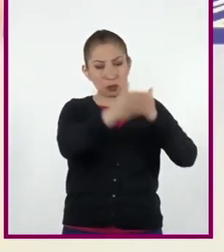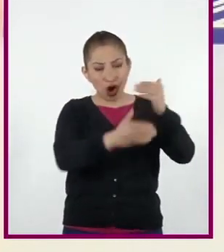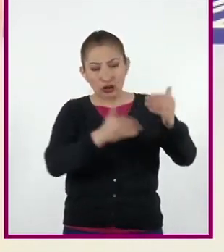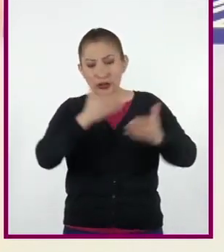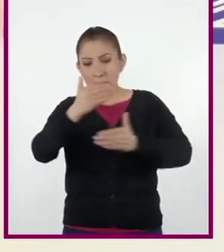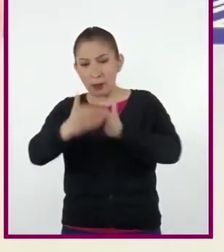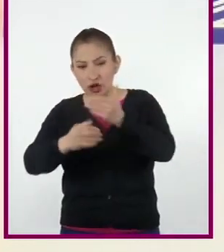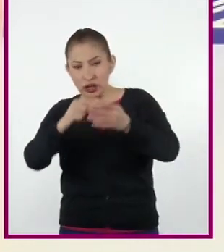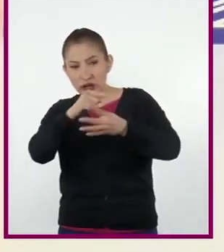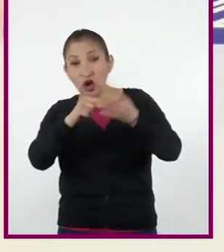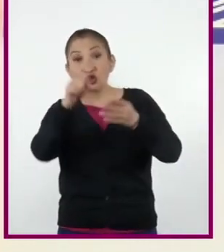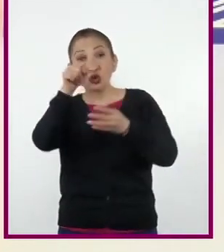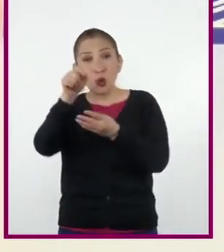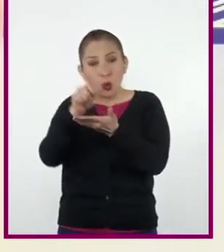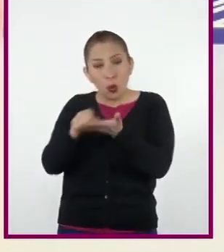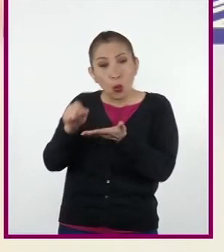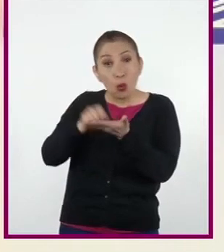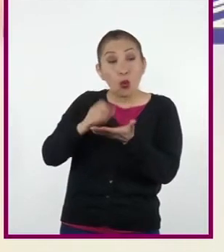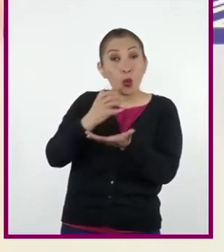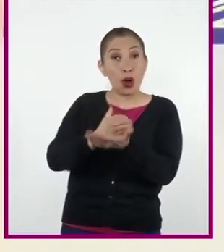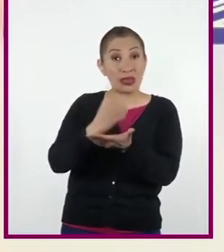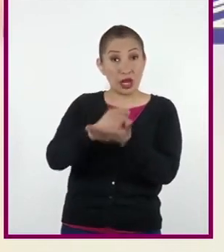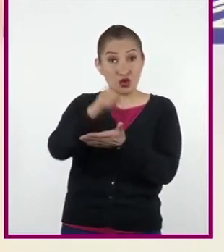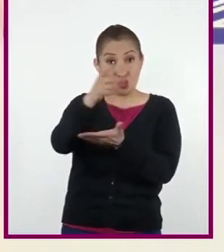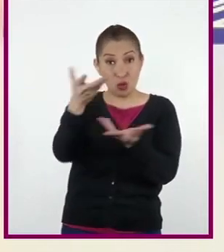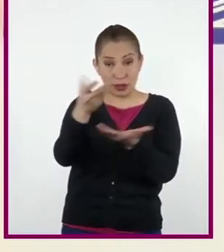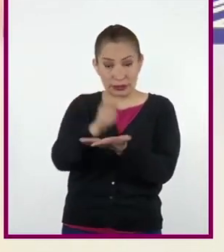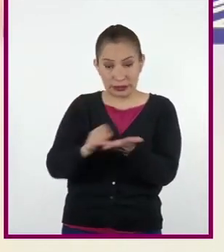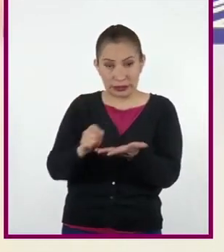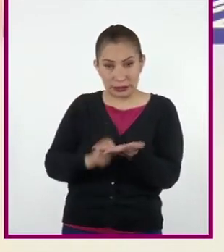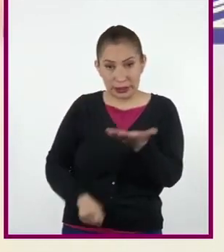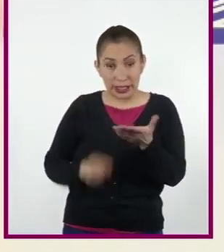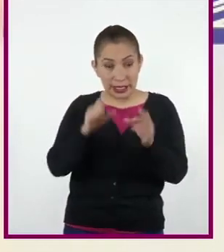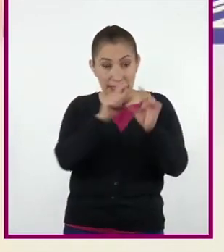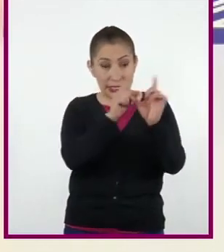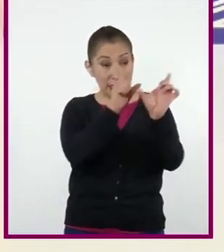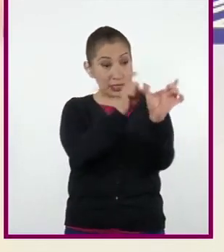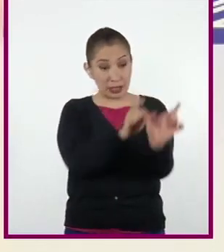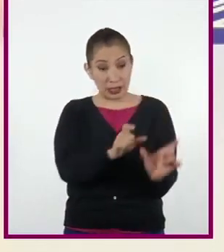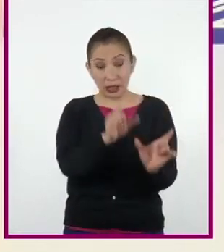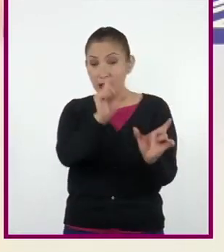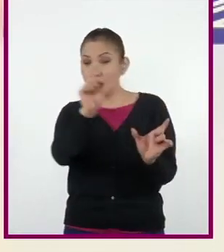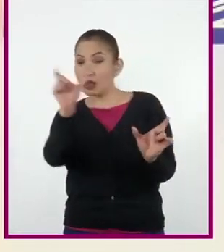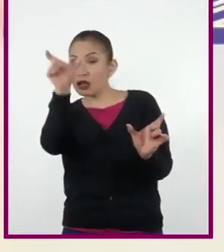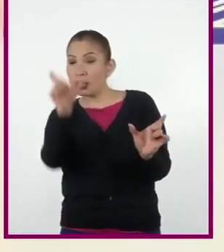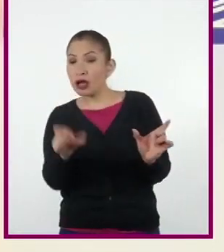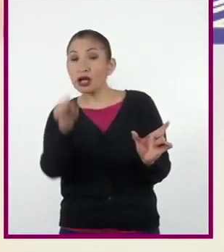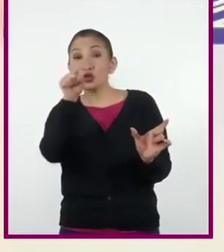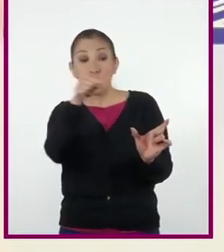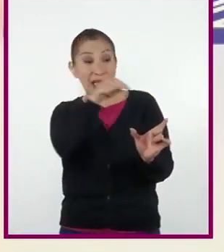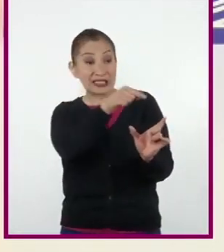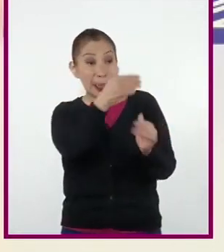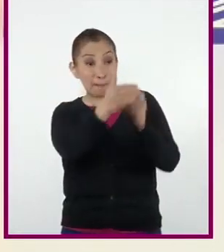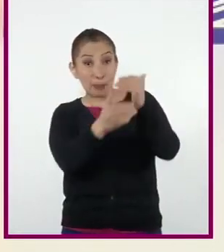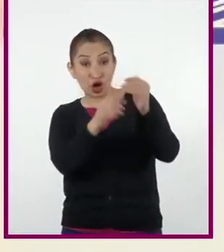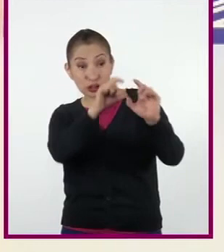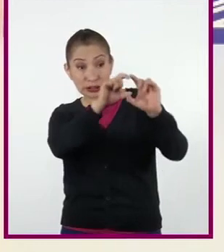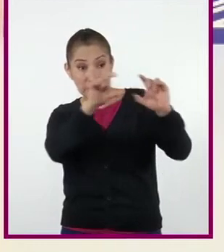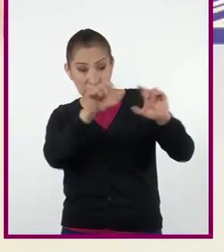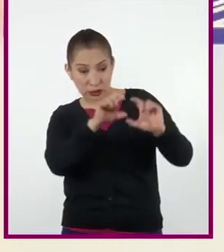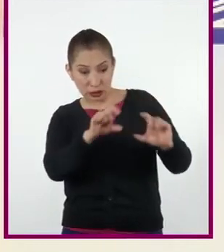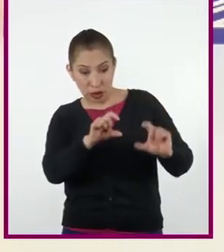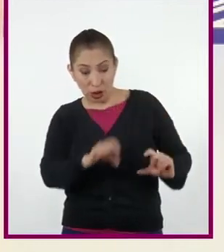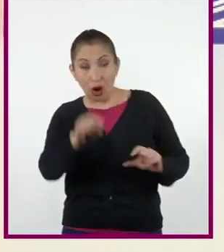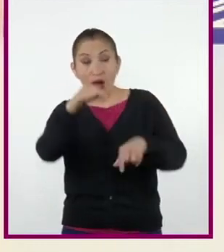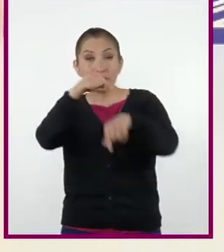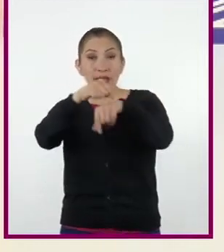procesos. Anótenlos en su cuaderno y al lado de cada uno deberán colocar si dichos procesos son